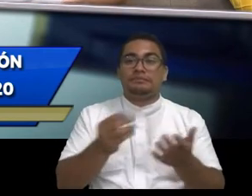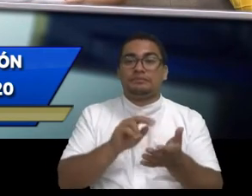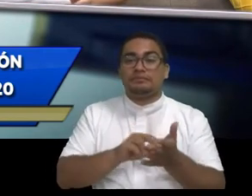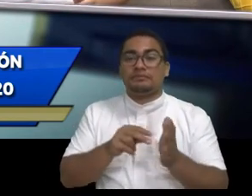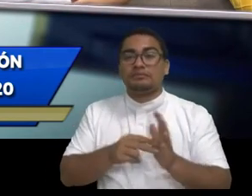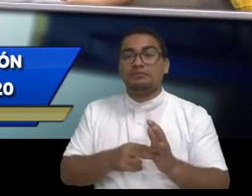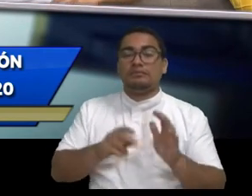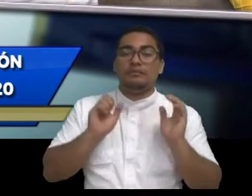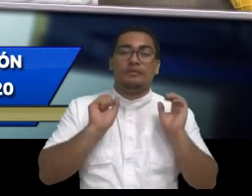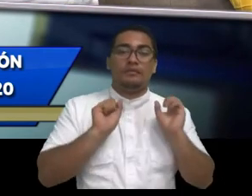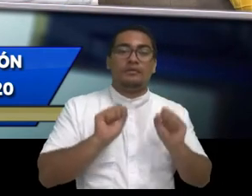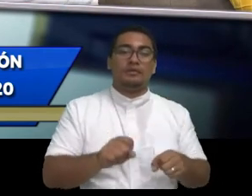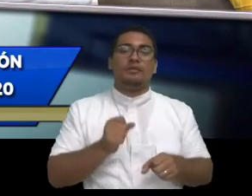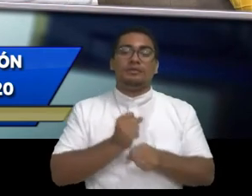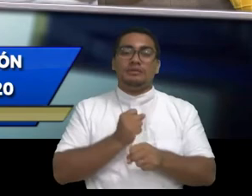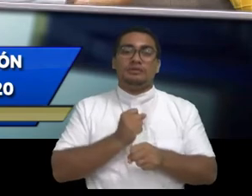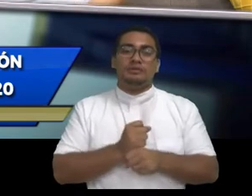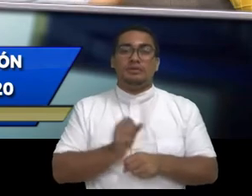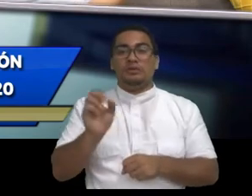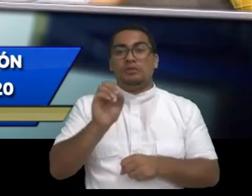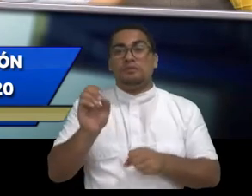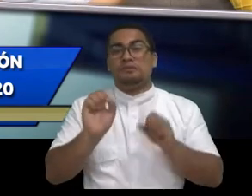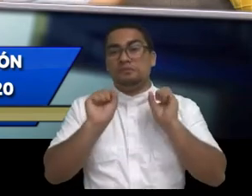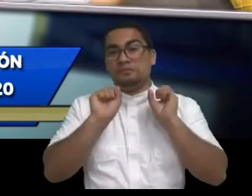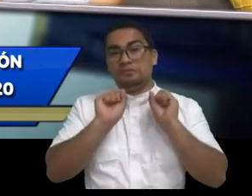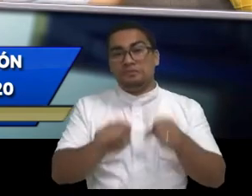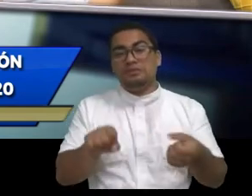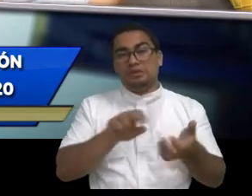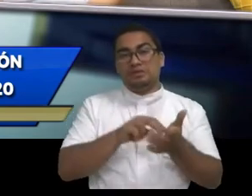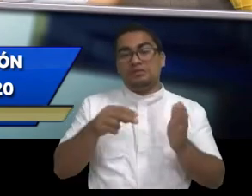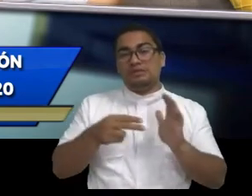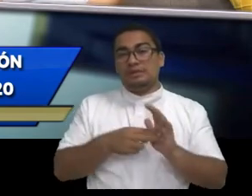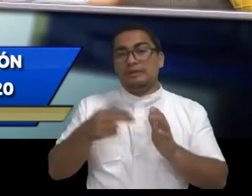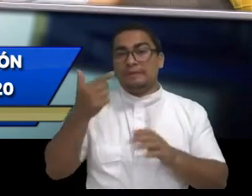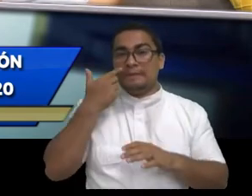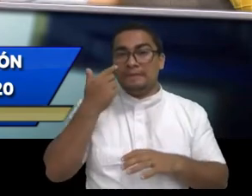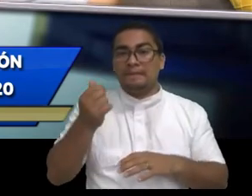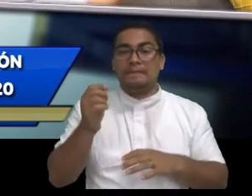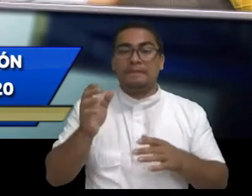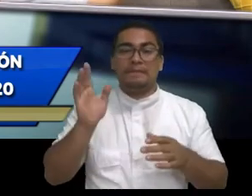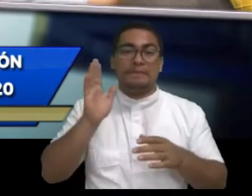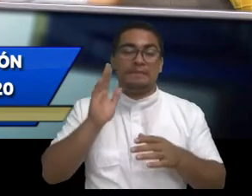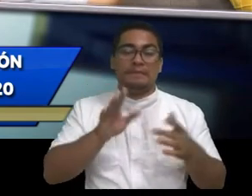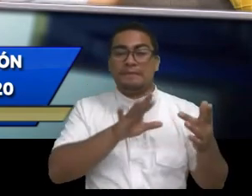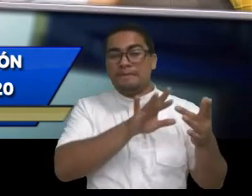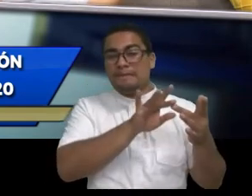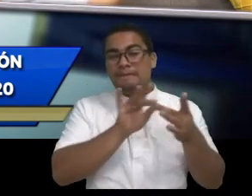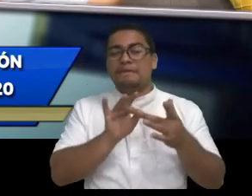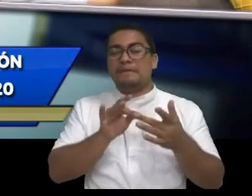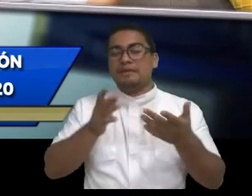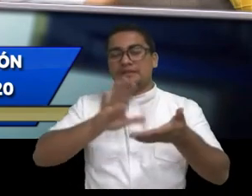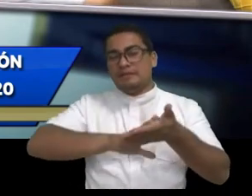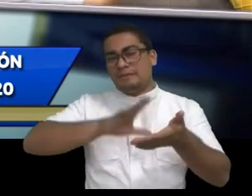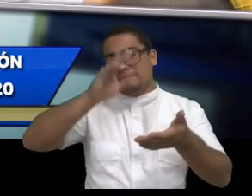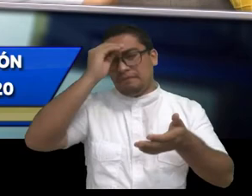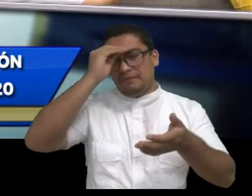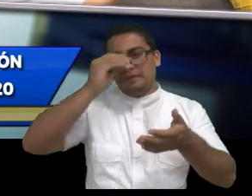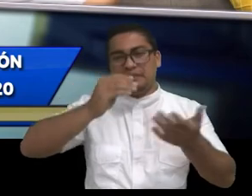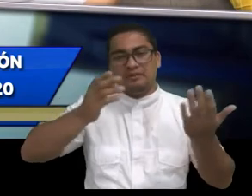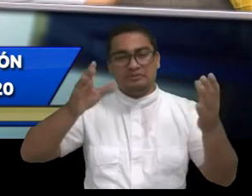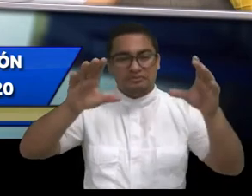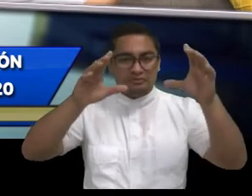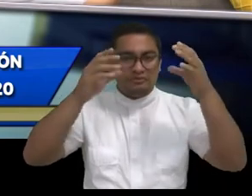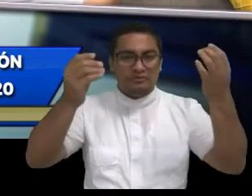habilitan para un trabajo o que también puedes ir a complementar tu conocimiento o especializar especializarte pues a través de un curso a través de una carrera